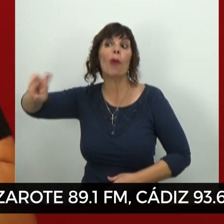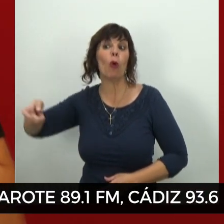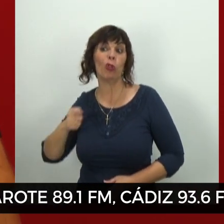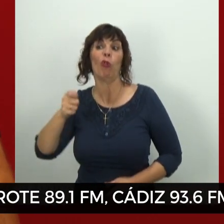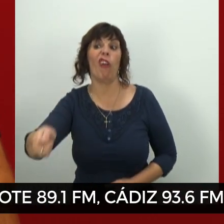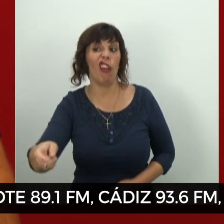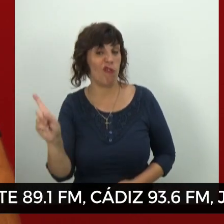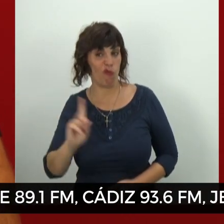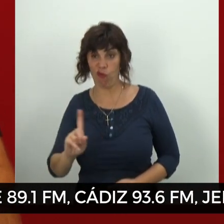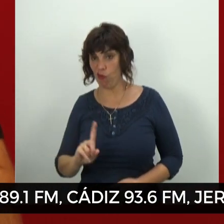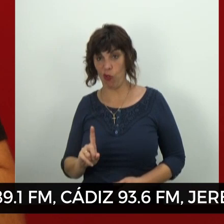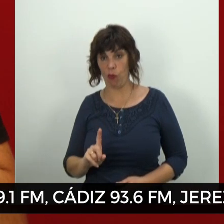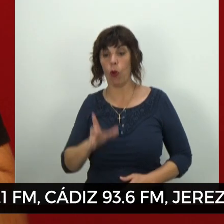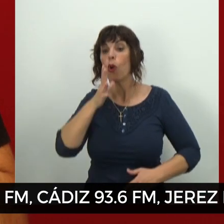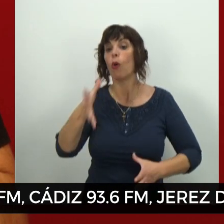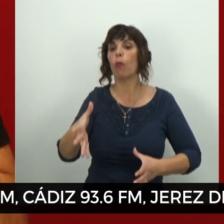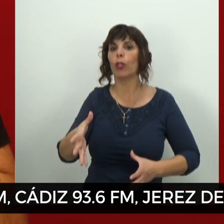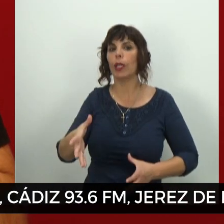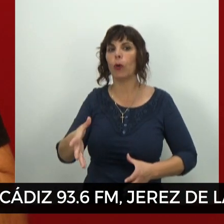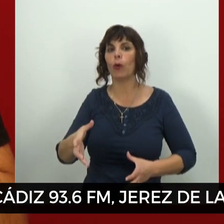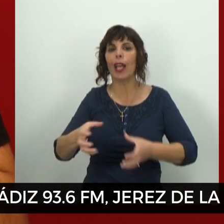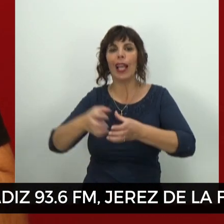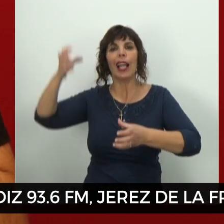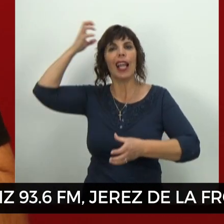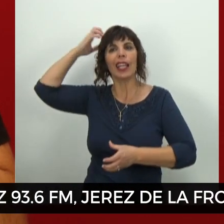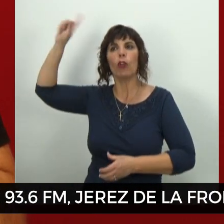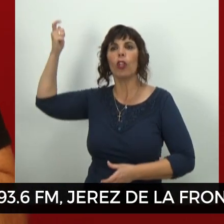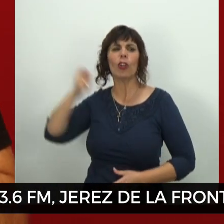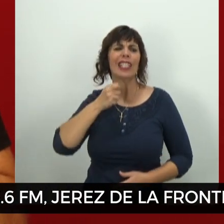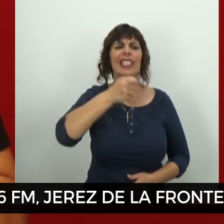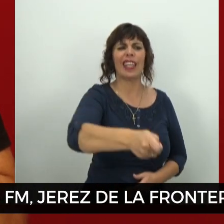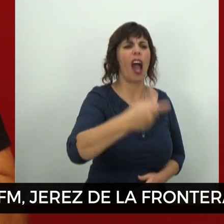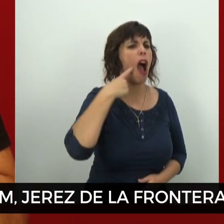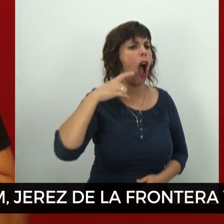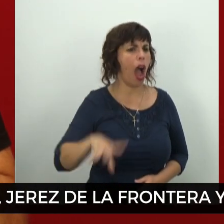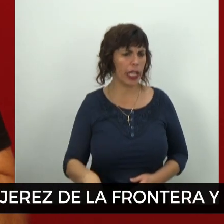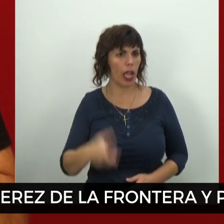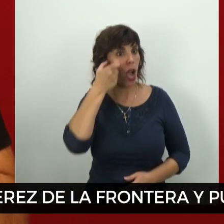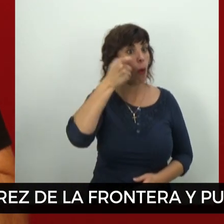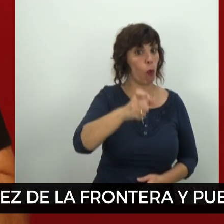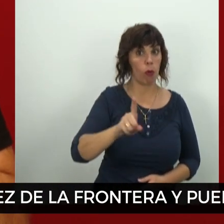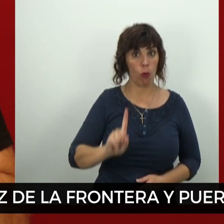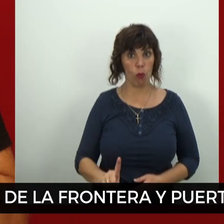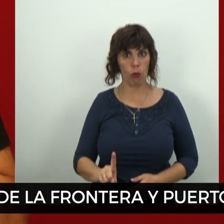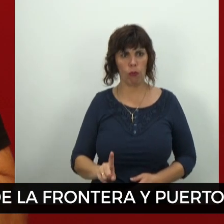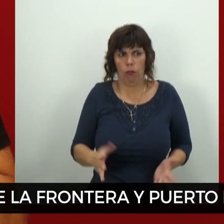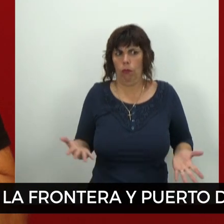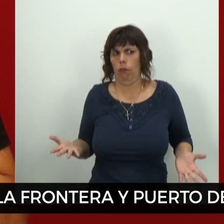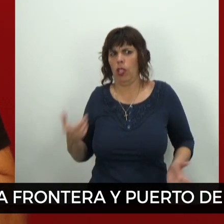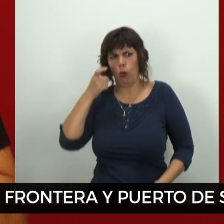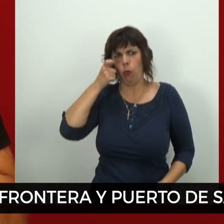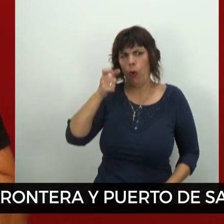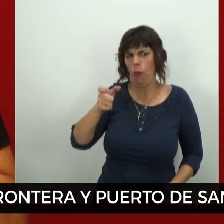fue reservado para un pueblo. ¿Para qué pueblo? Es aquel pueblo